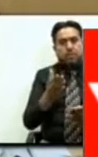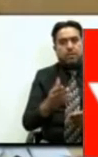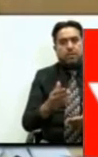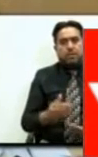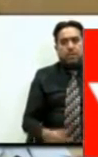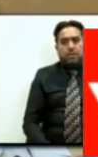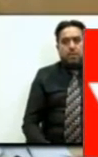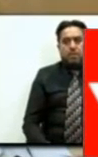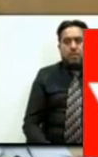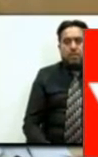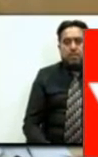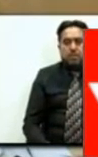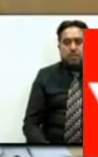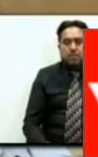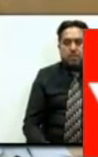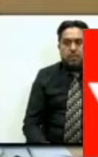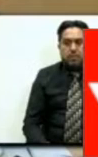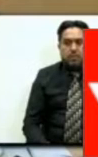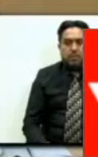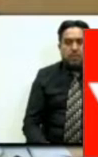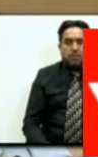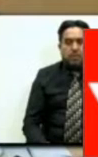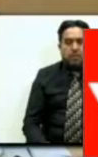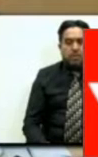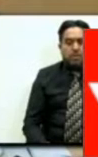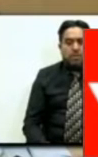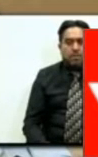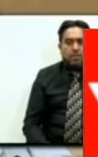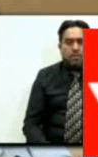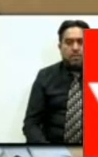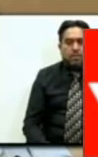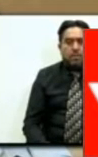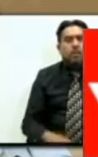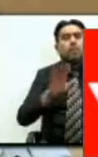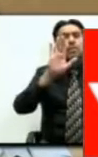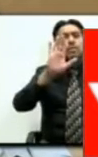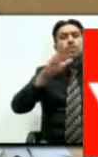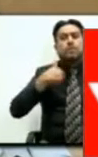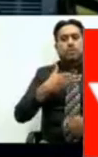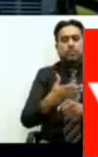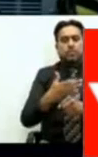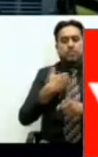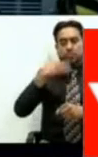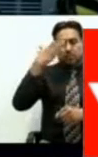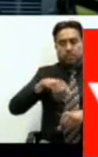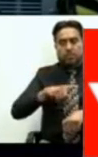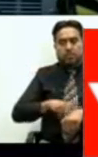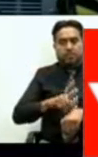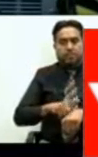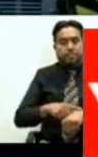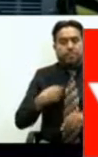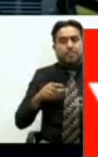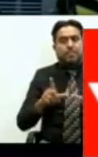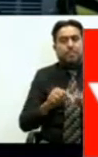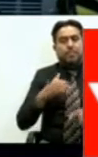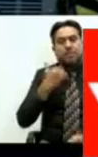diputado armando si adelante en aras a que el tiempo está agotando yo quisiera